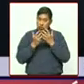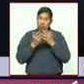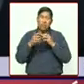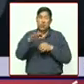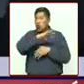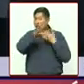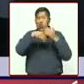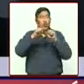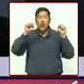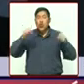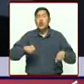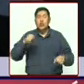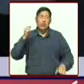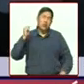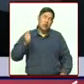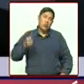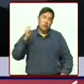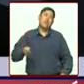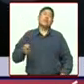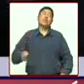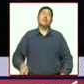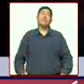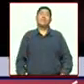órgano judicial.